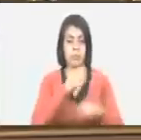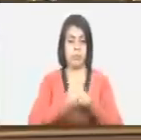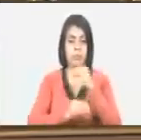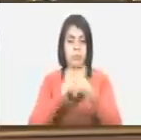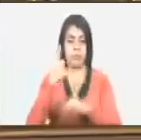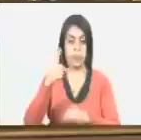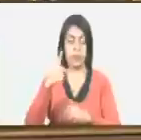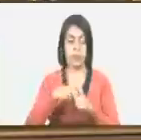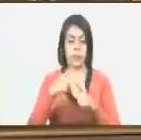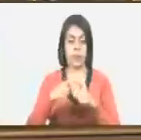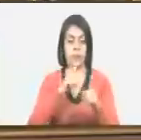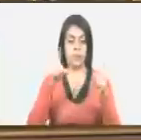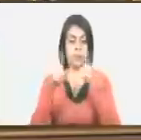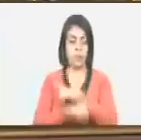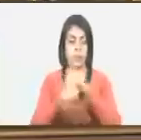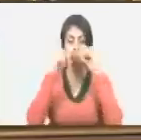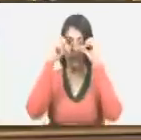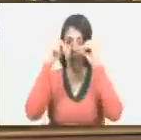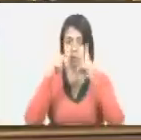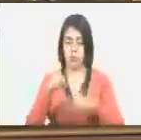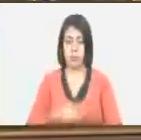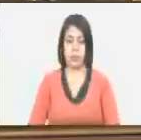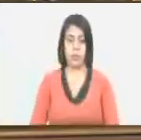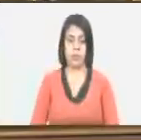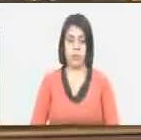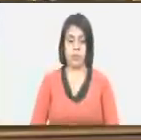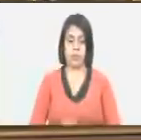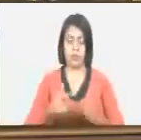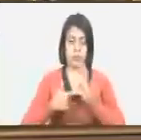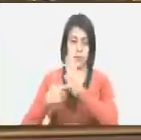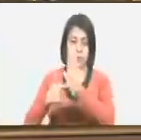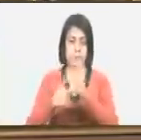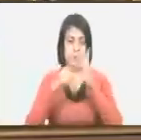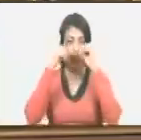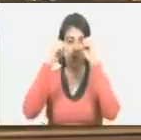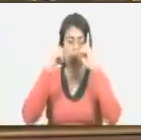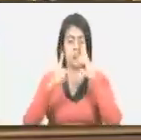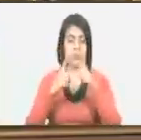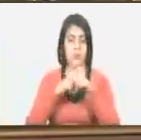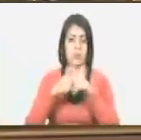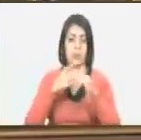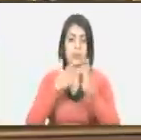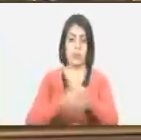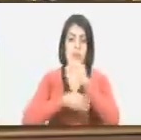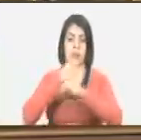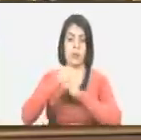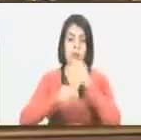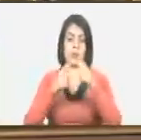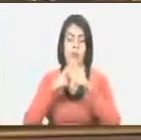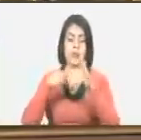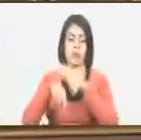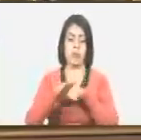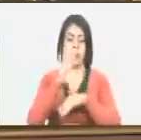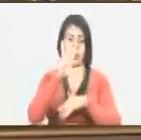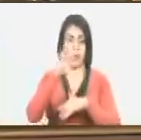de derecho que motivaron la decisión. La publicación de la sentencia se llevará a cabo dentro de los 5 días siguientes